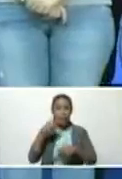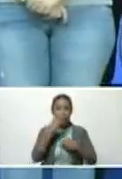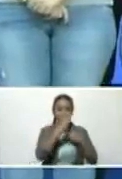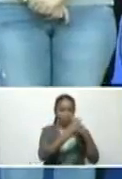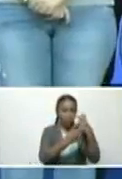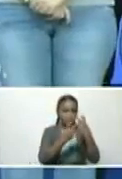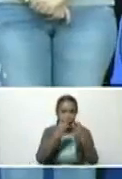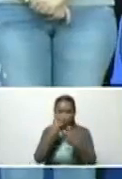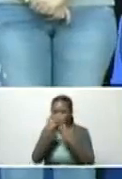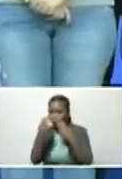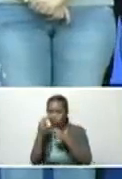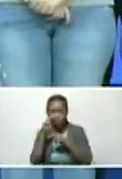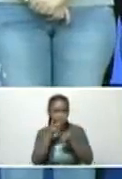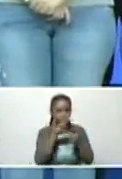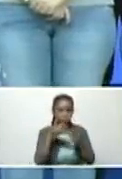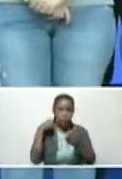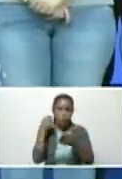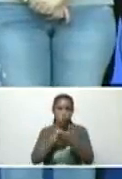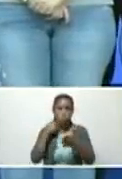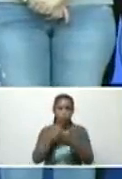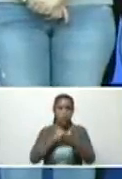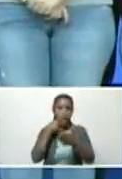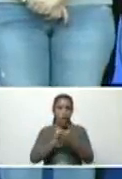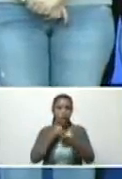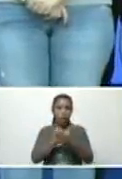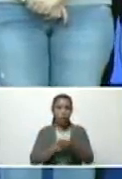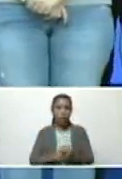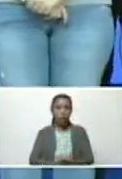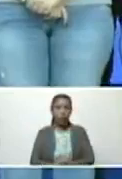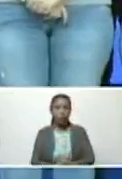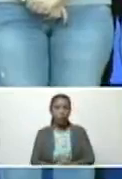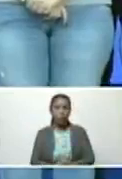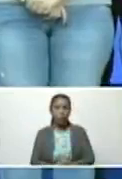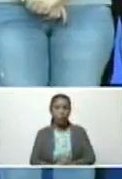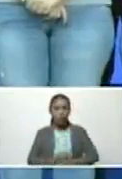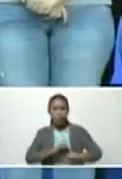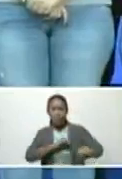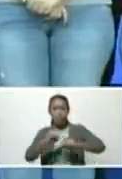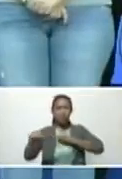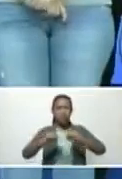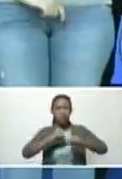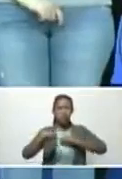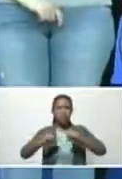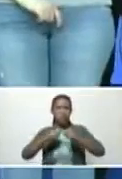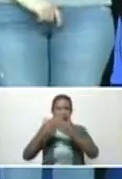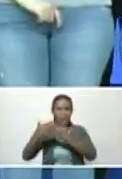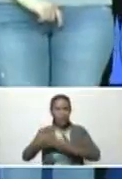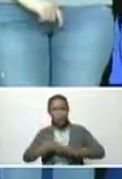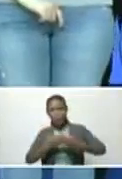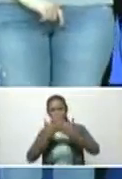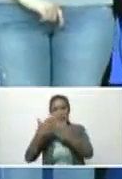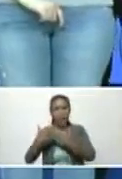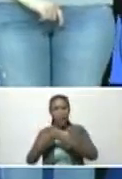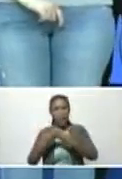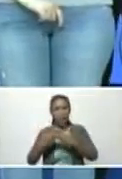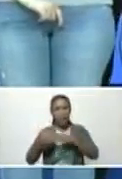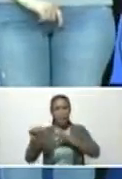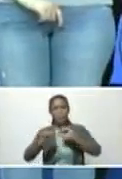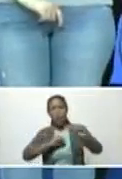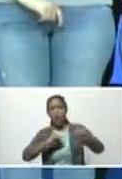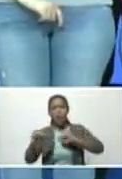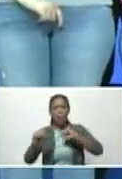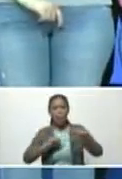recorriéndolas, luchando en el movimiento estudiantil, en el